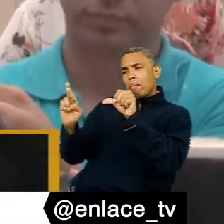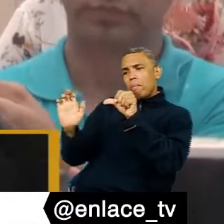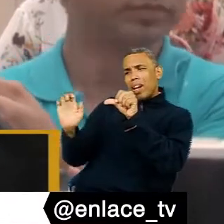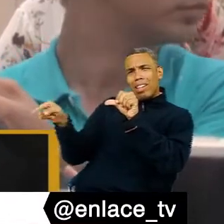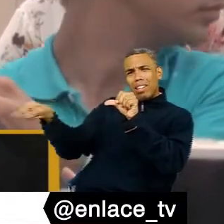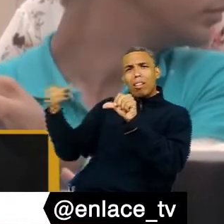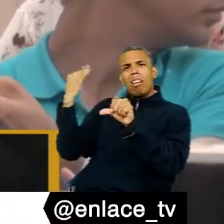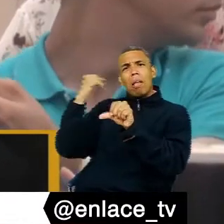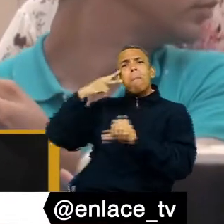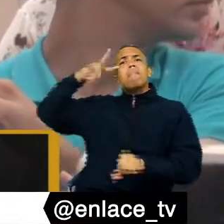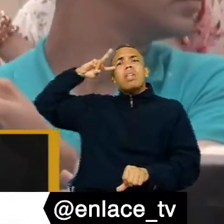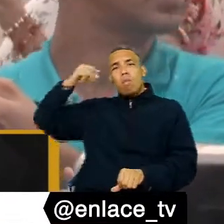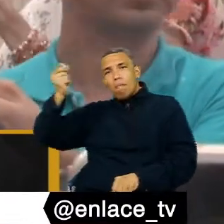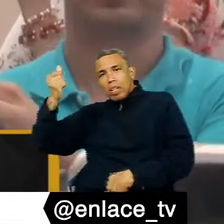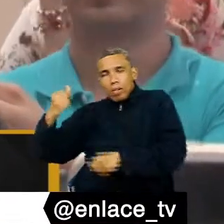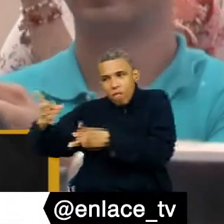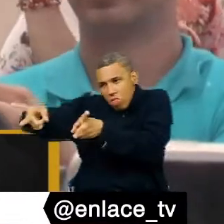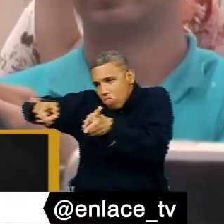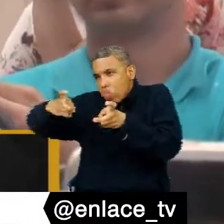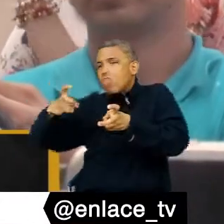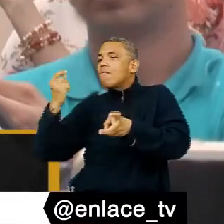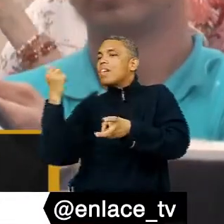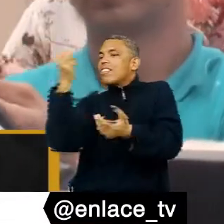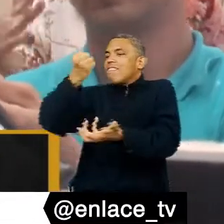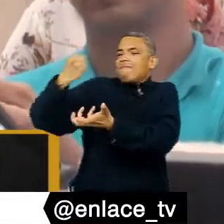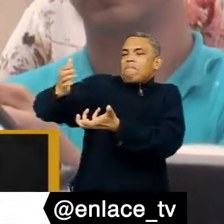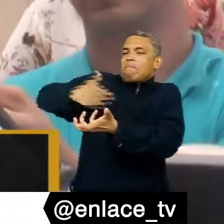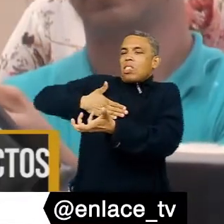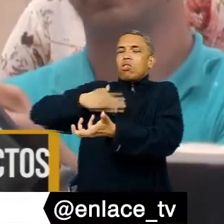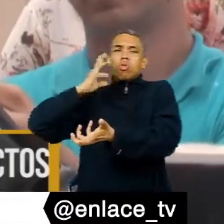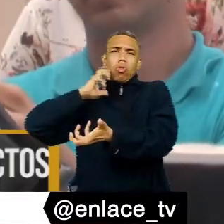provincia Yariguíes. Eso sí es un homenaje a nuestro